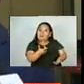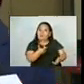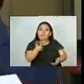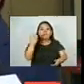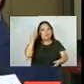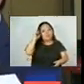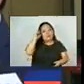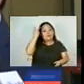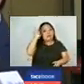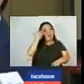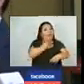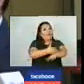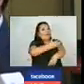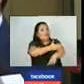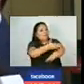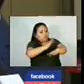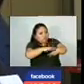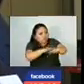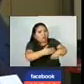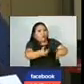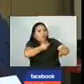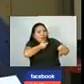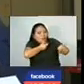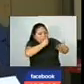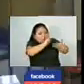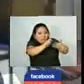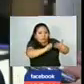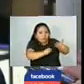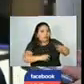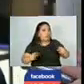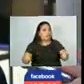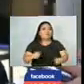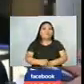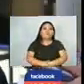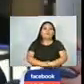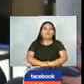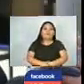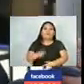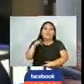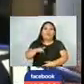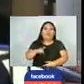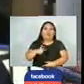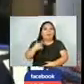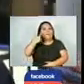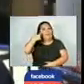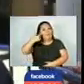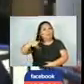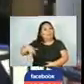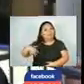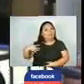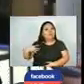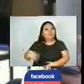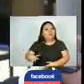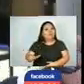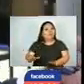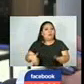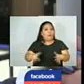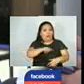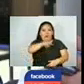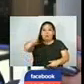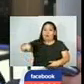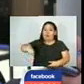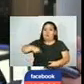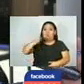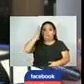temprana permite generar esos datos, esa información de una manera oportuna. Ahorita el nivel de riesgo, por algo que aparezca, sí es para